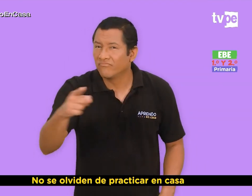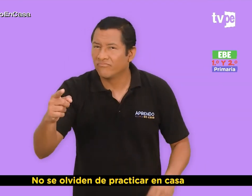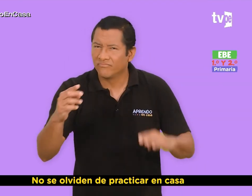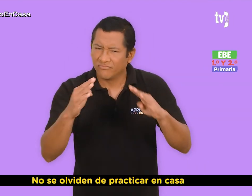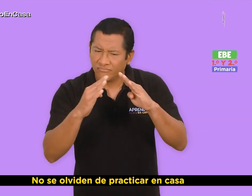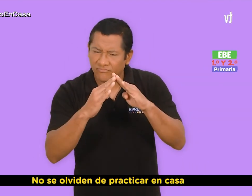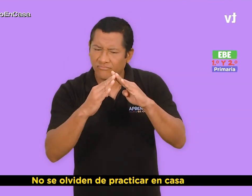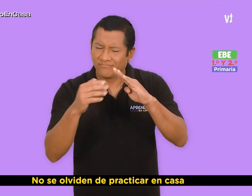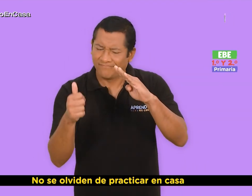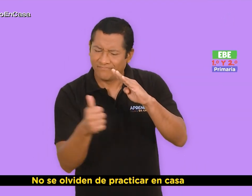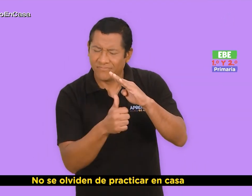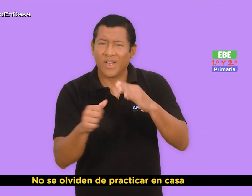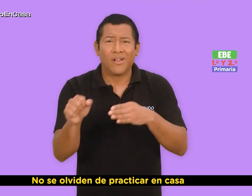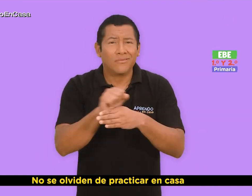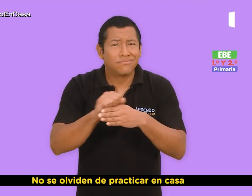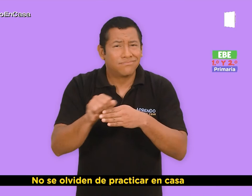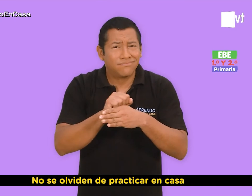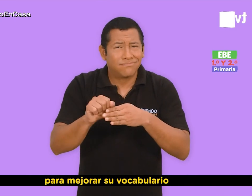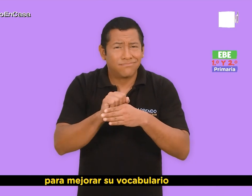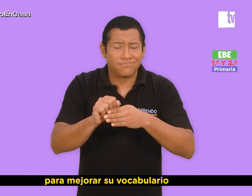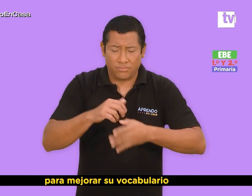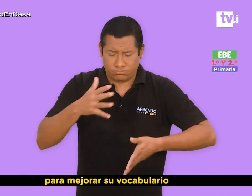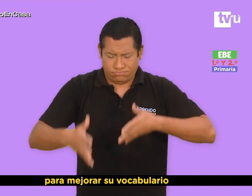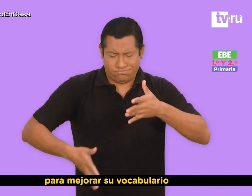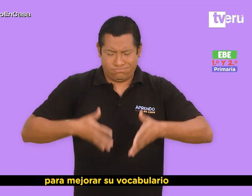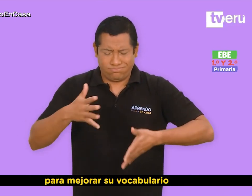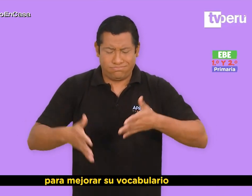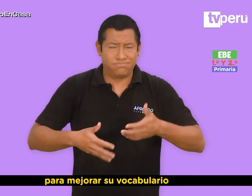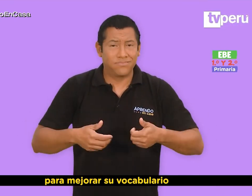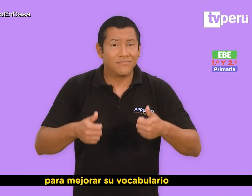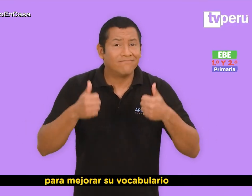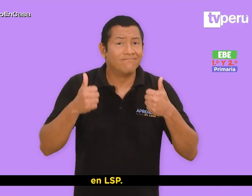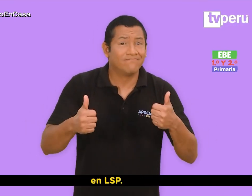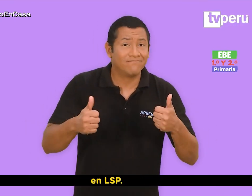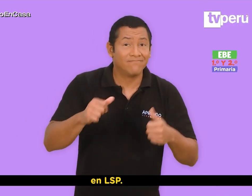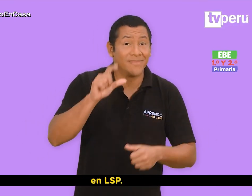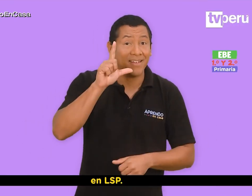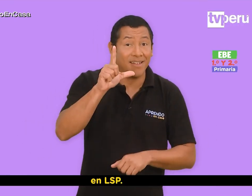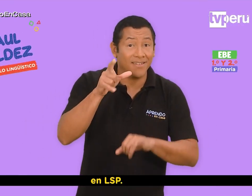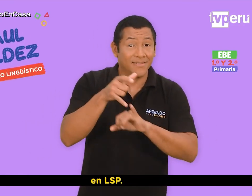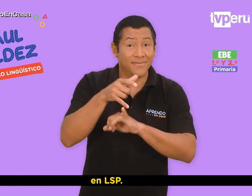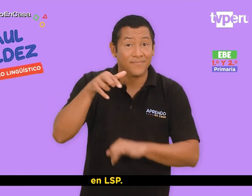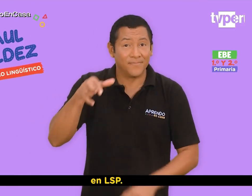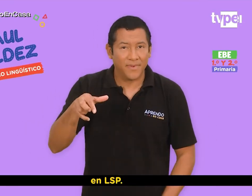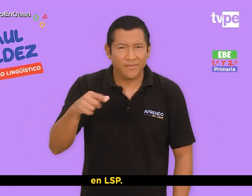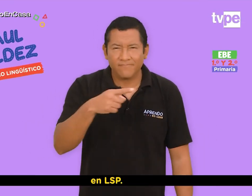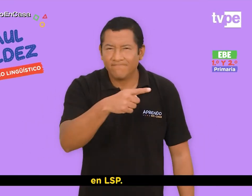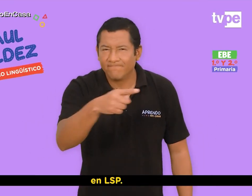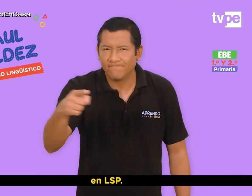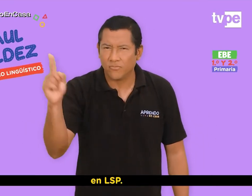No se olviden de practicar en casa para mejorar su vocabulario en LSP.